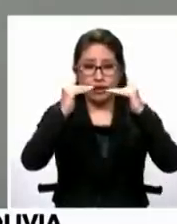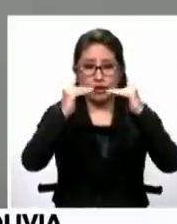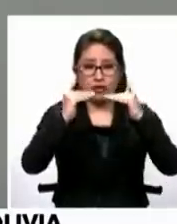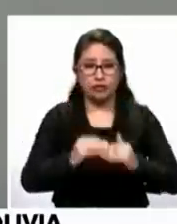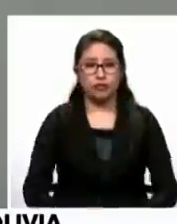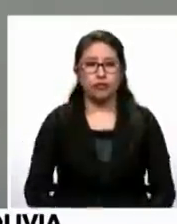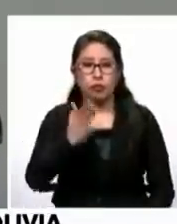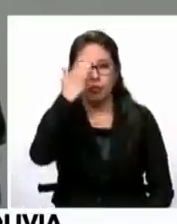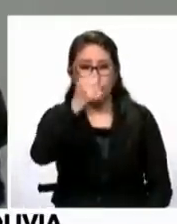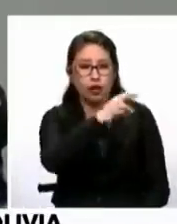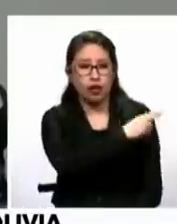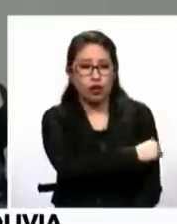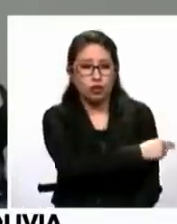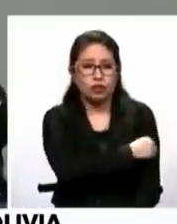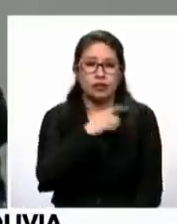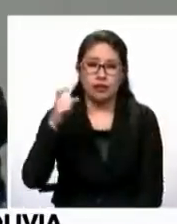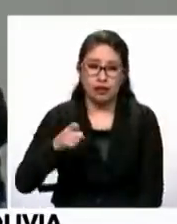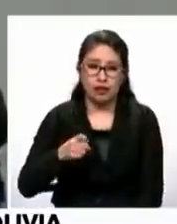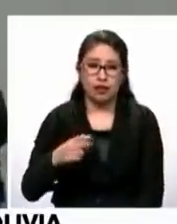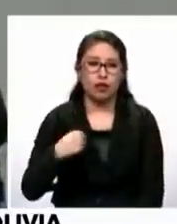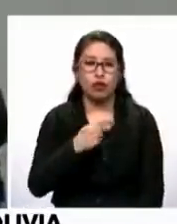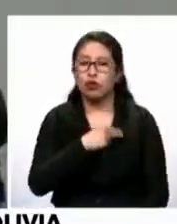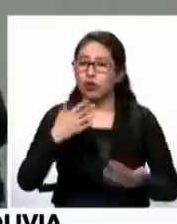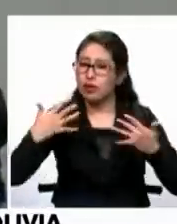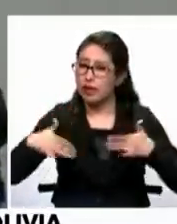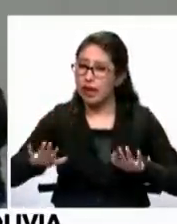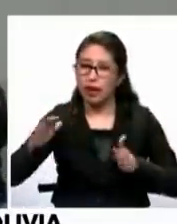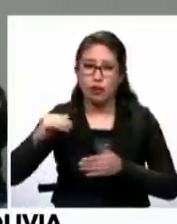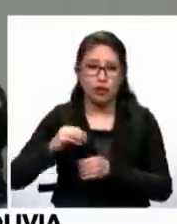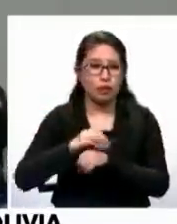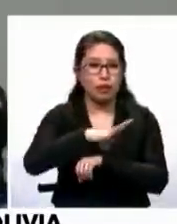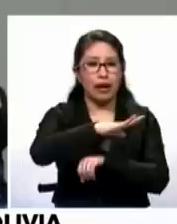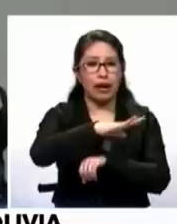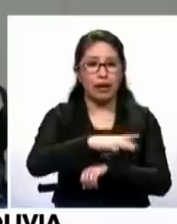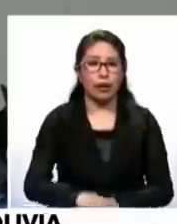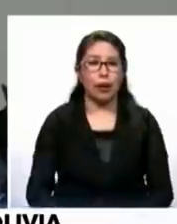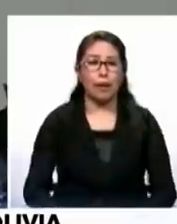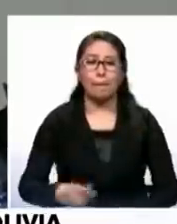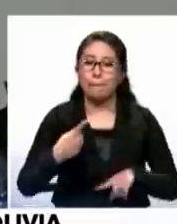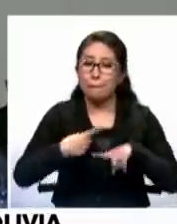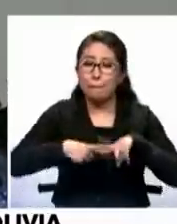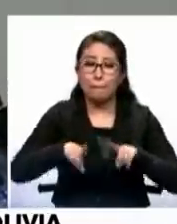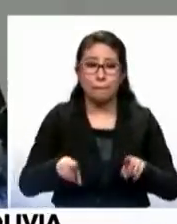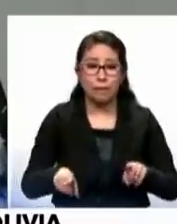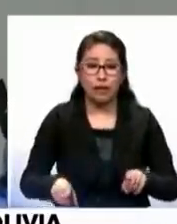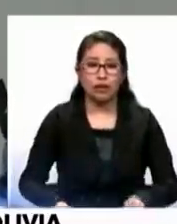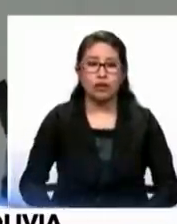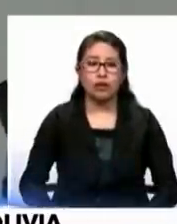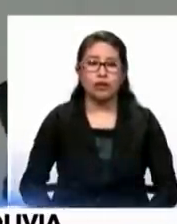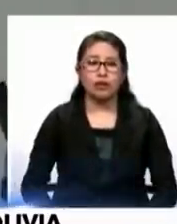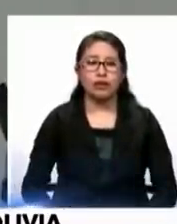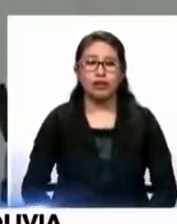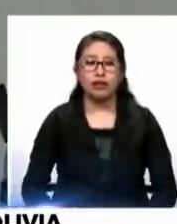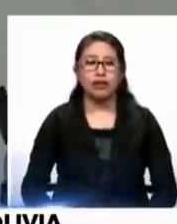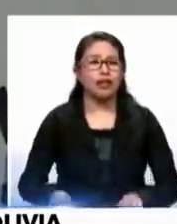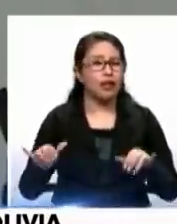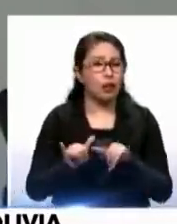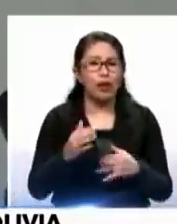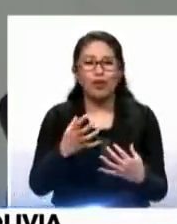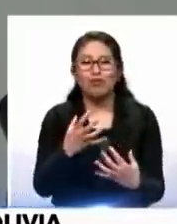necesitan. Nosotros hemos enviado ya equipos de bioseguridad, pero sin embargo seguimos recibiendo las